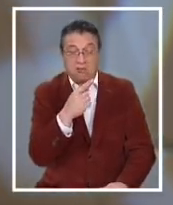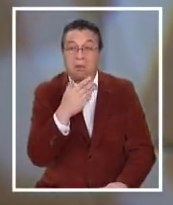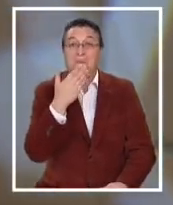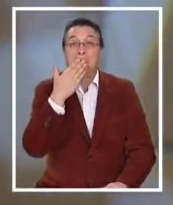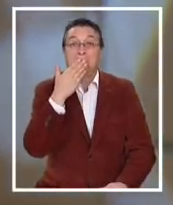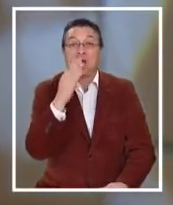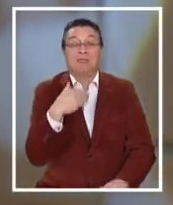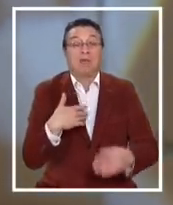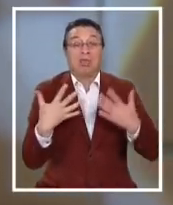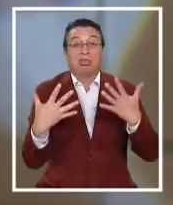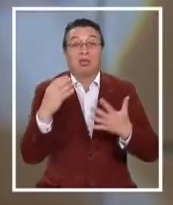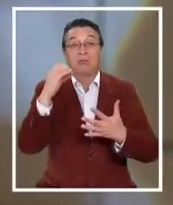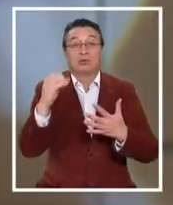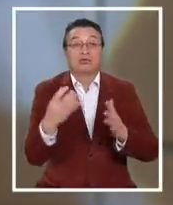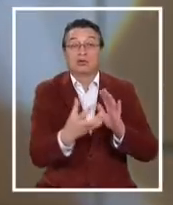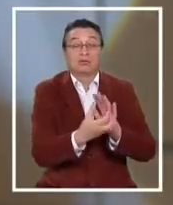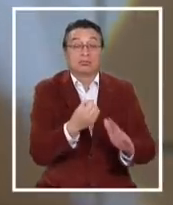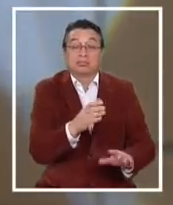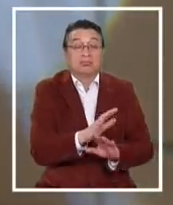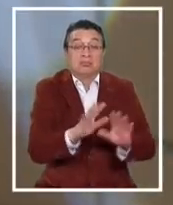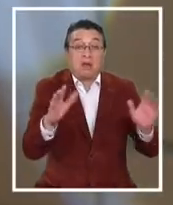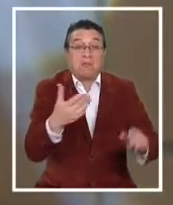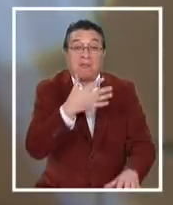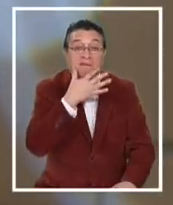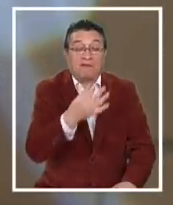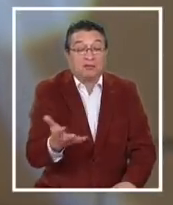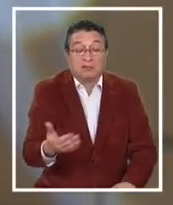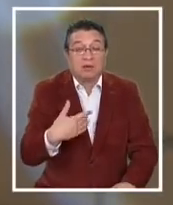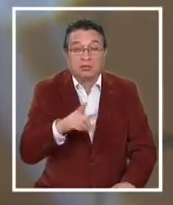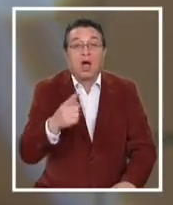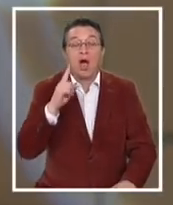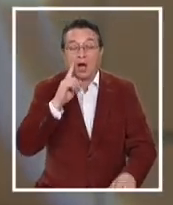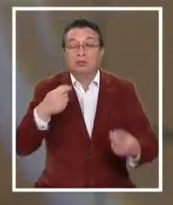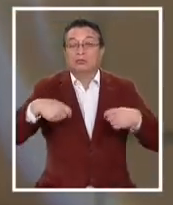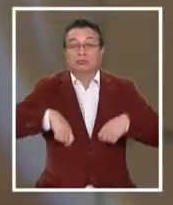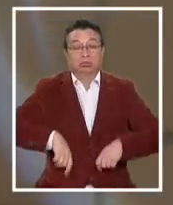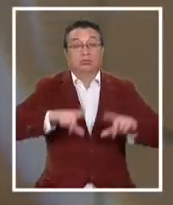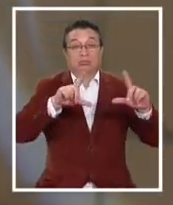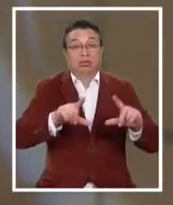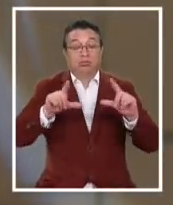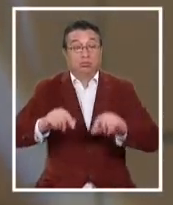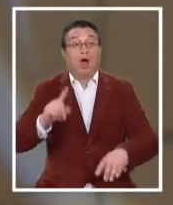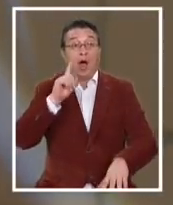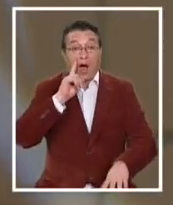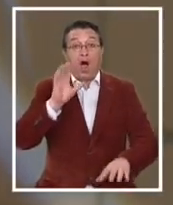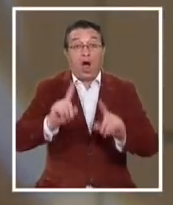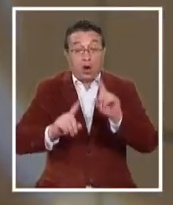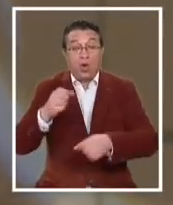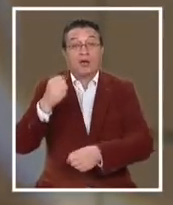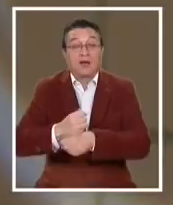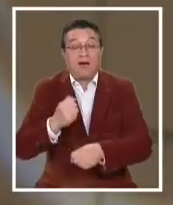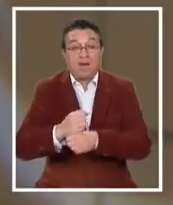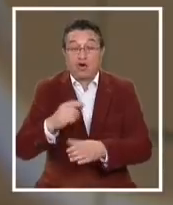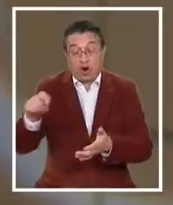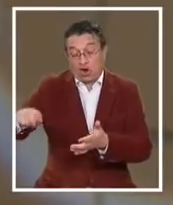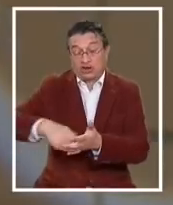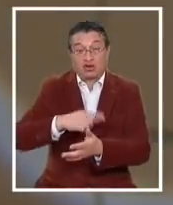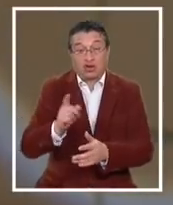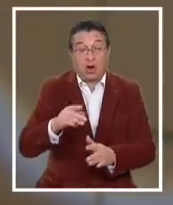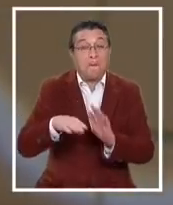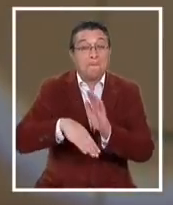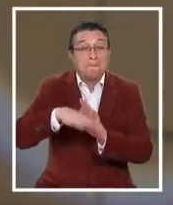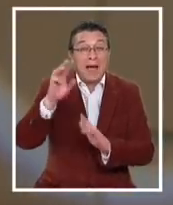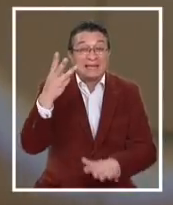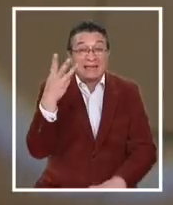un desahogo frente a la urgencia de la crisis, que no es solamente la gente que ha visto reducidos sus ingresos, hay mucha gente que tiene trabajos informales. El 30%, más